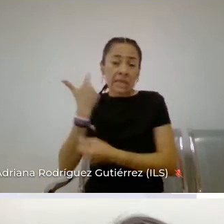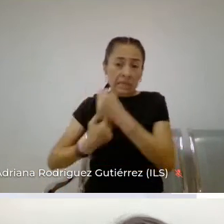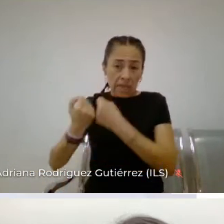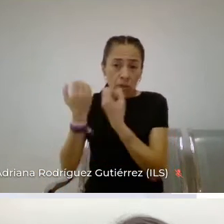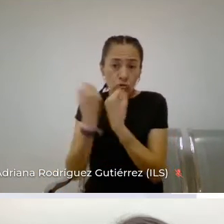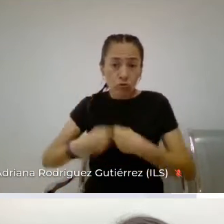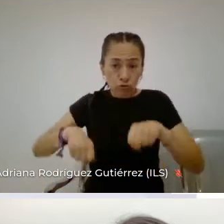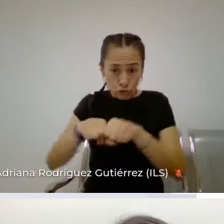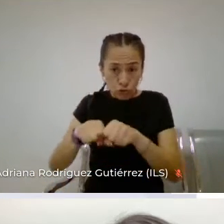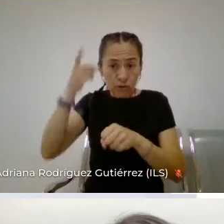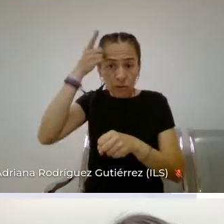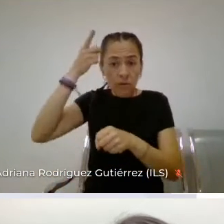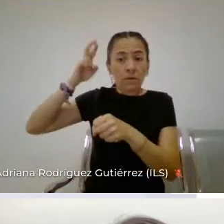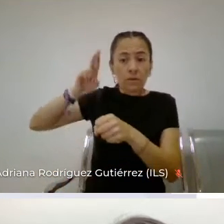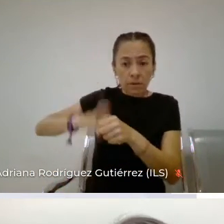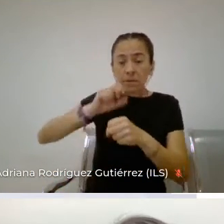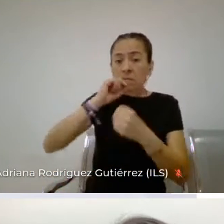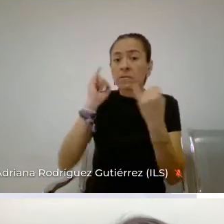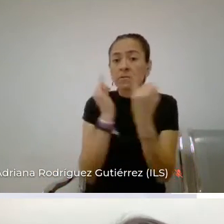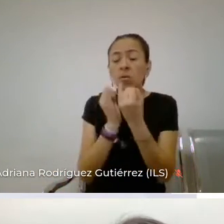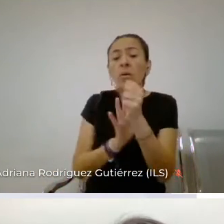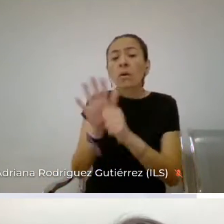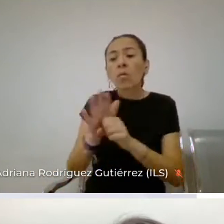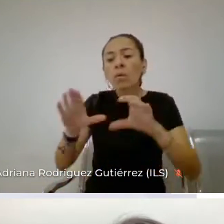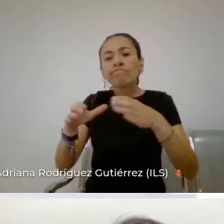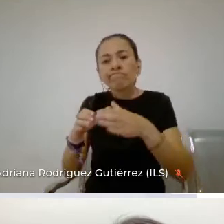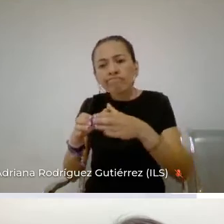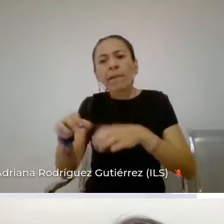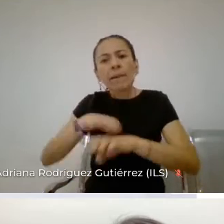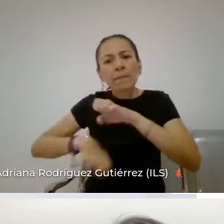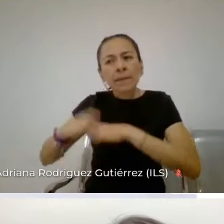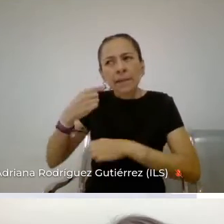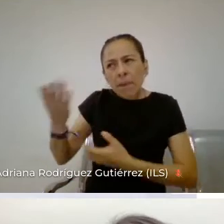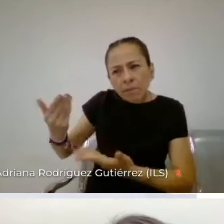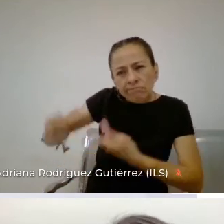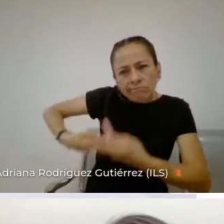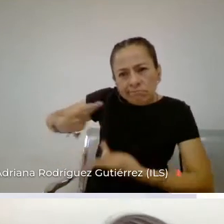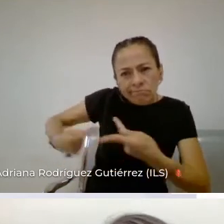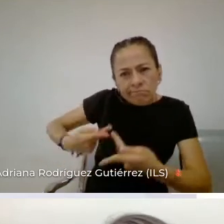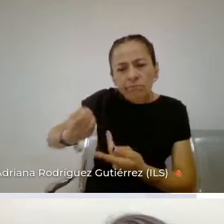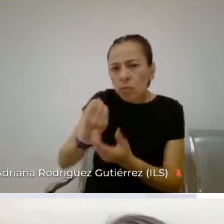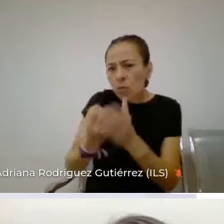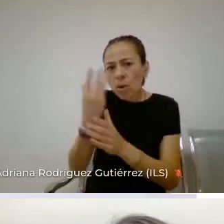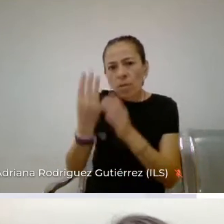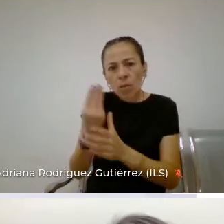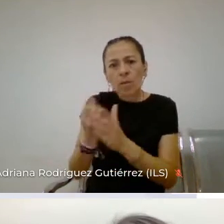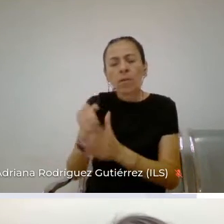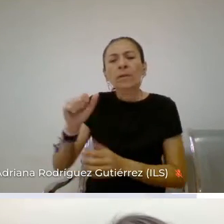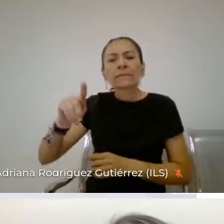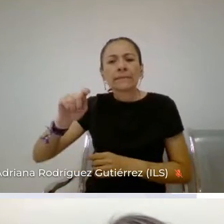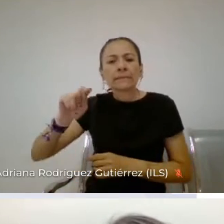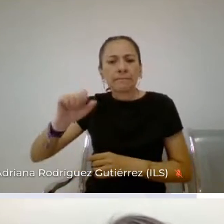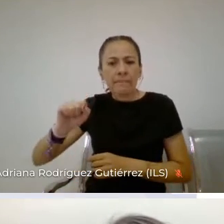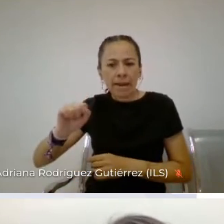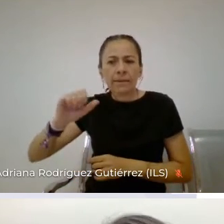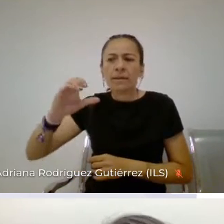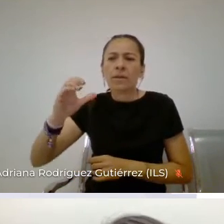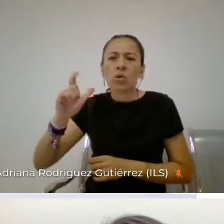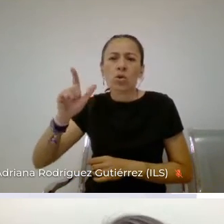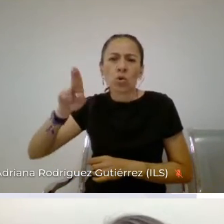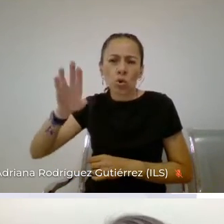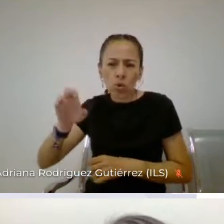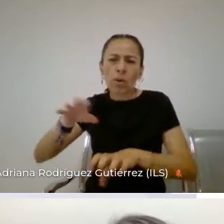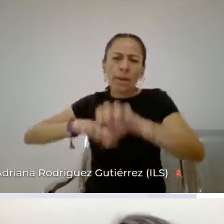directora de consultoría e innovación en Smart Base Group, que es una empresa líder en desarrollos de